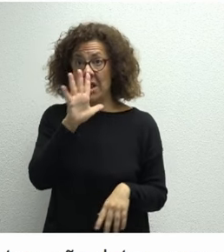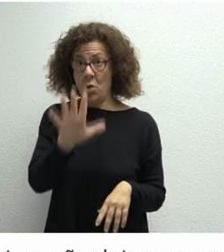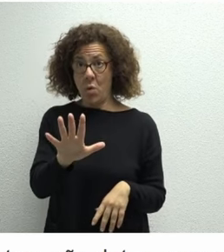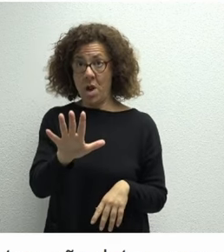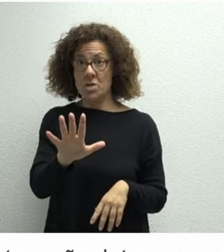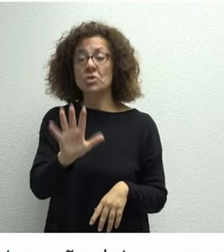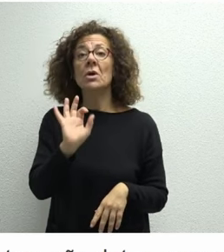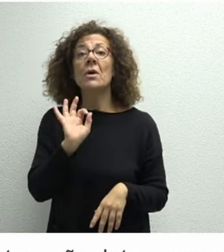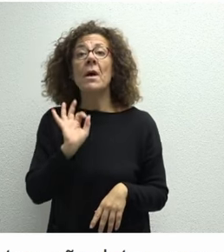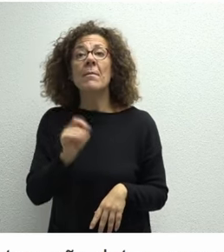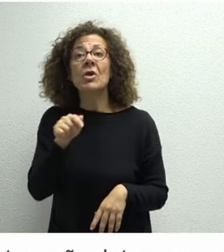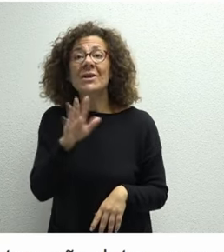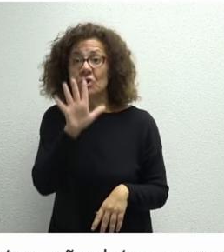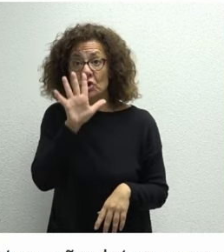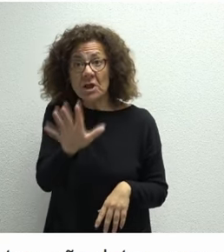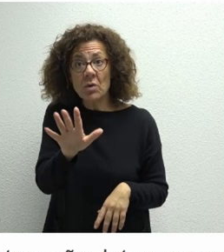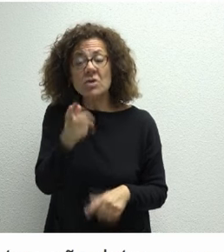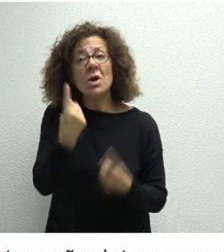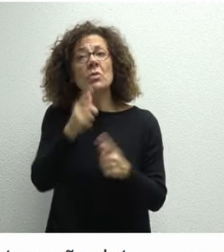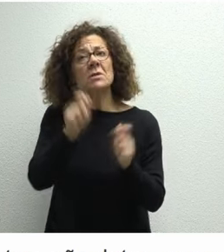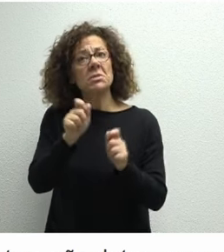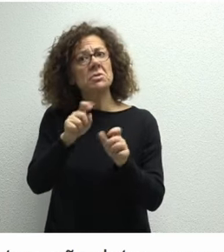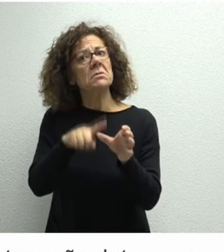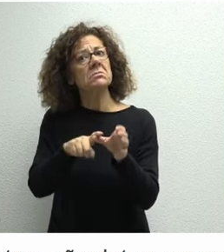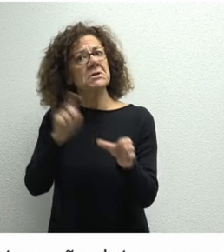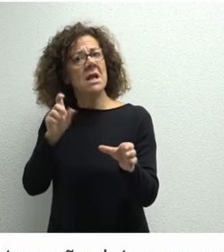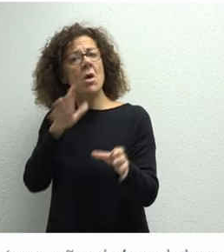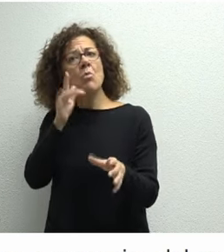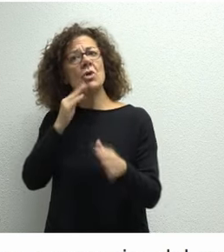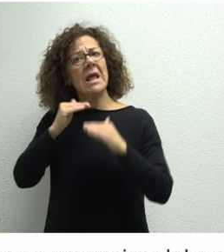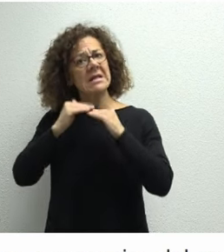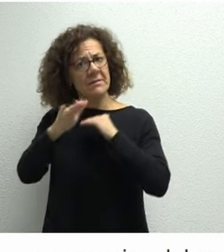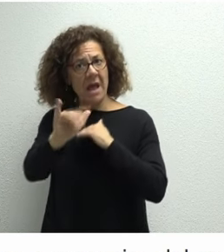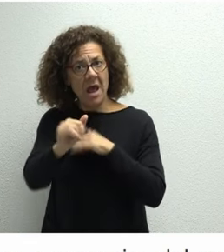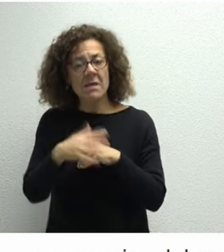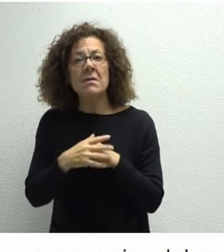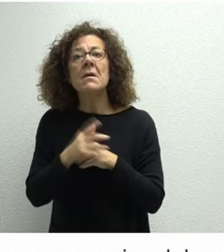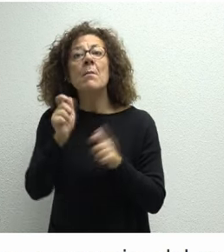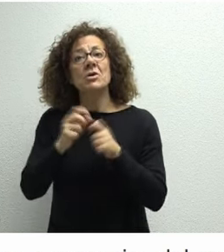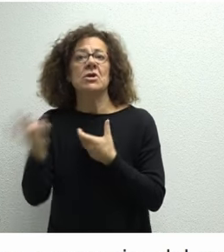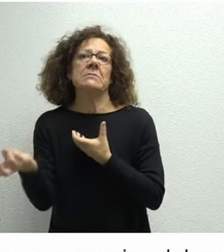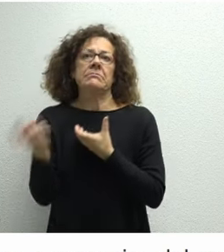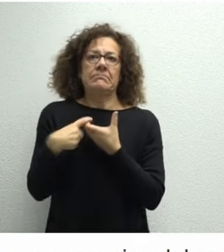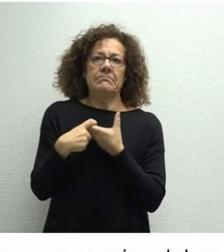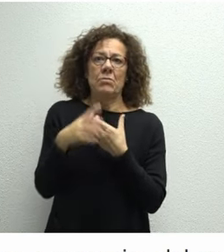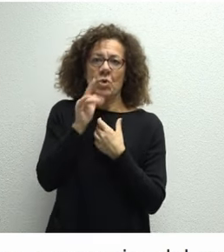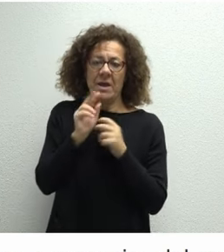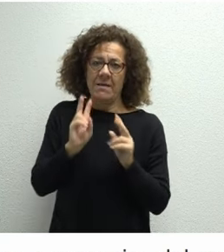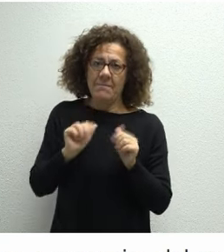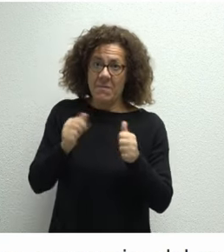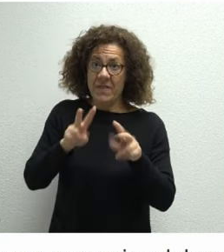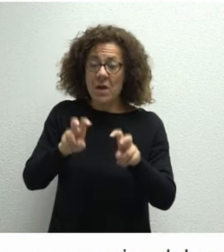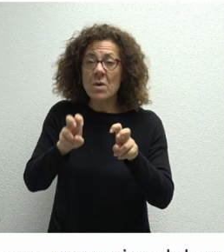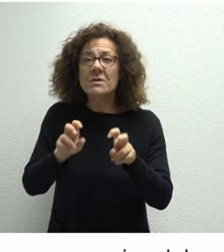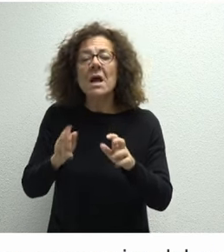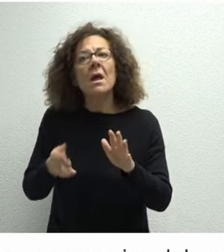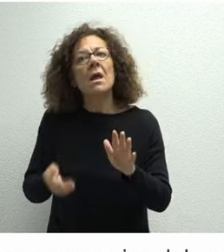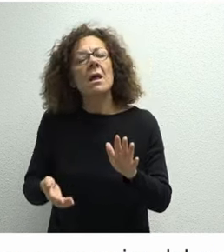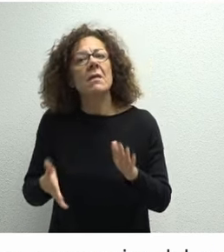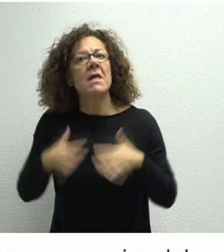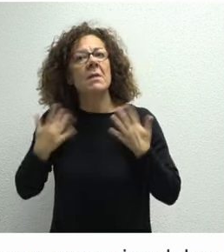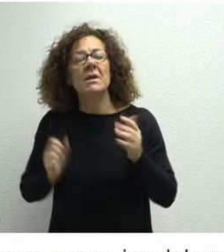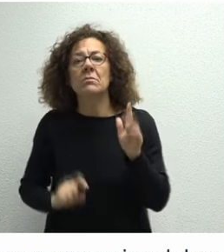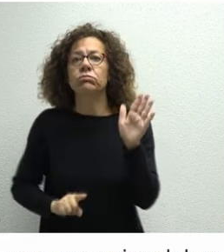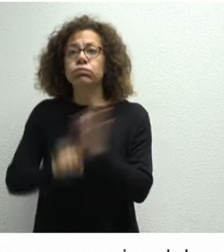que en estos 5 años hay personas que salen porque hay una estabilidad y personas que entran porque llegan nuevas a la entidad y de repente pum se disparan las